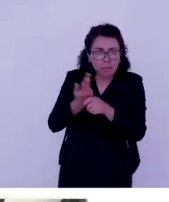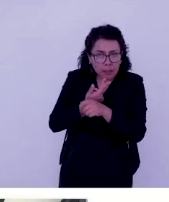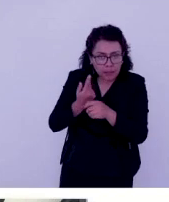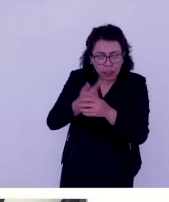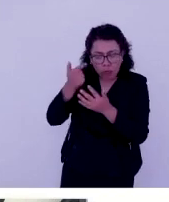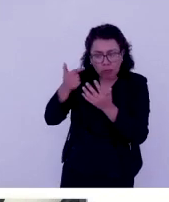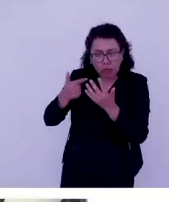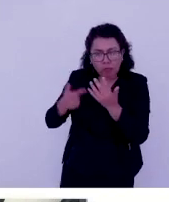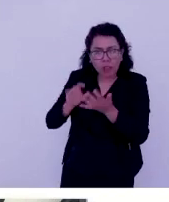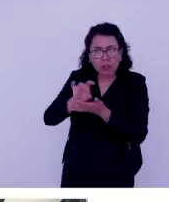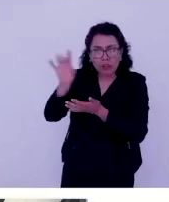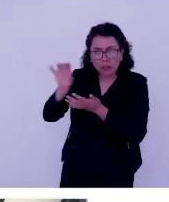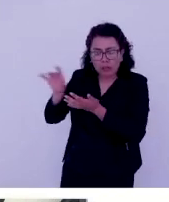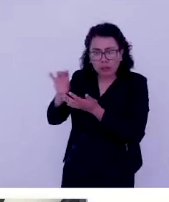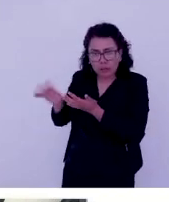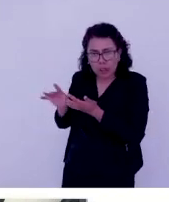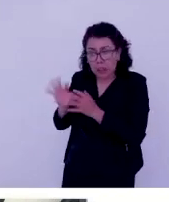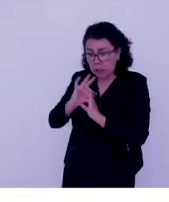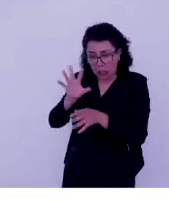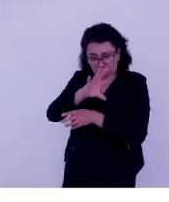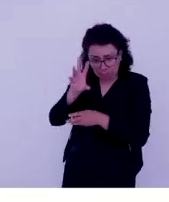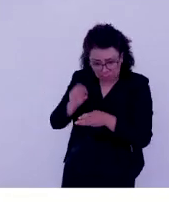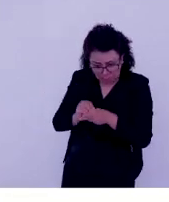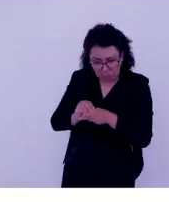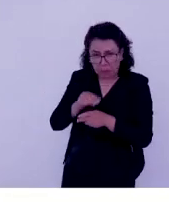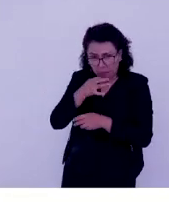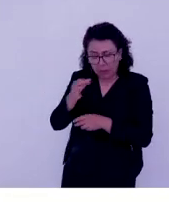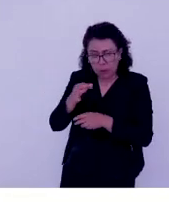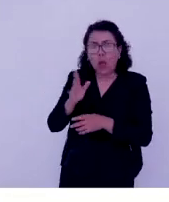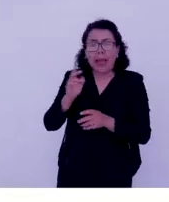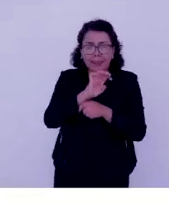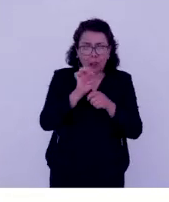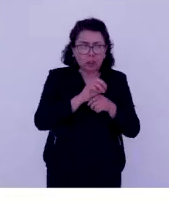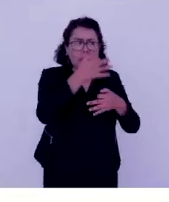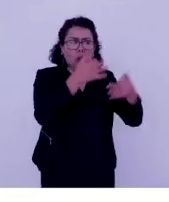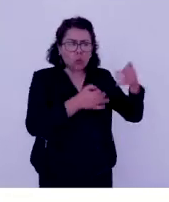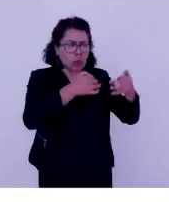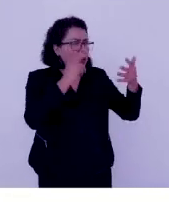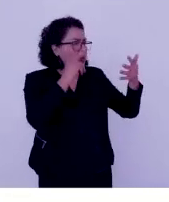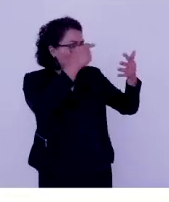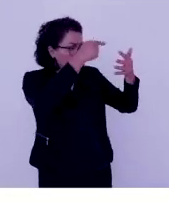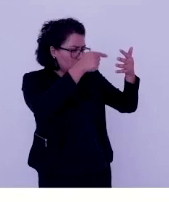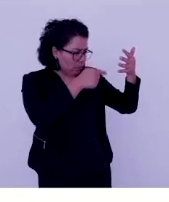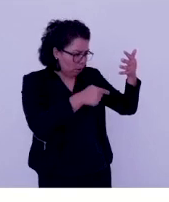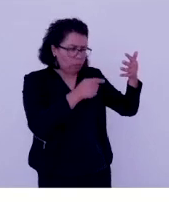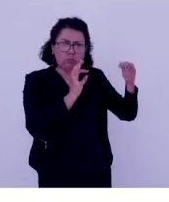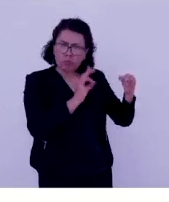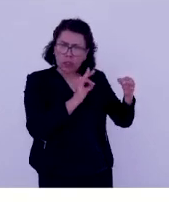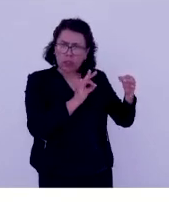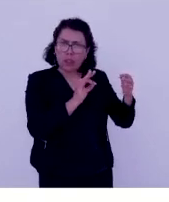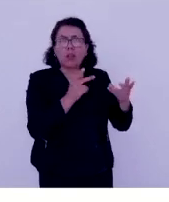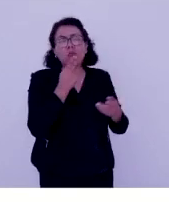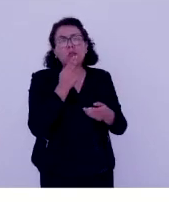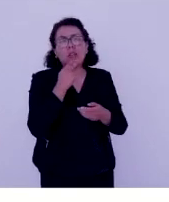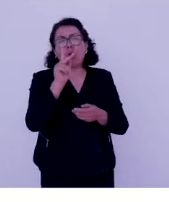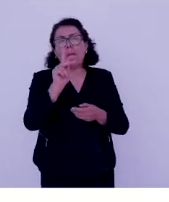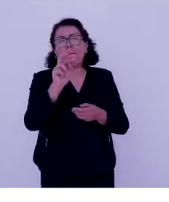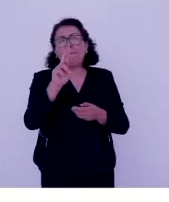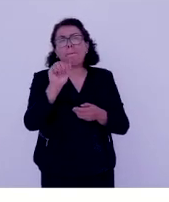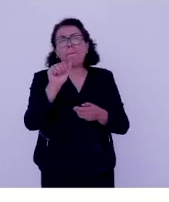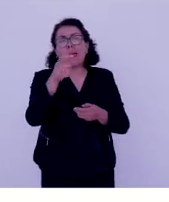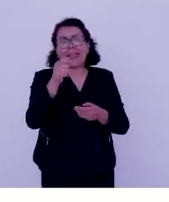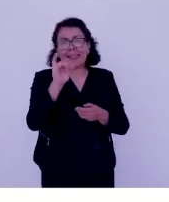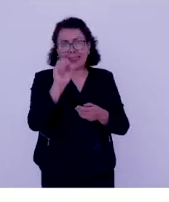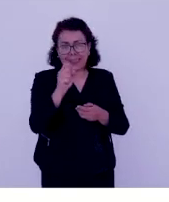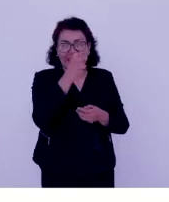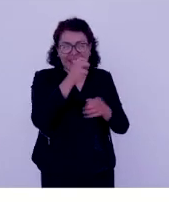notificaciones realizadas una vez concluida la diligencia los jueces pueden visualizar el resultado de la misma a través de praxis este